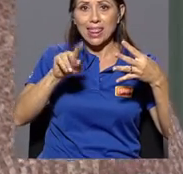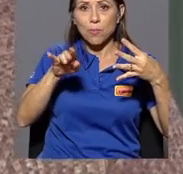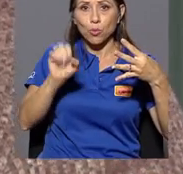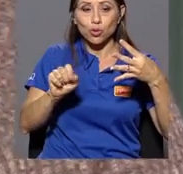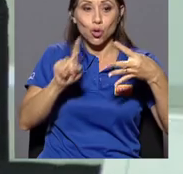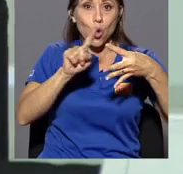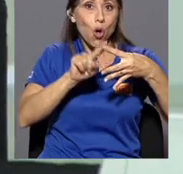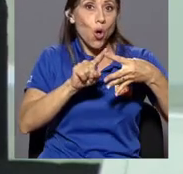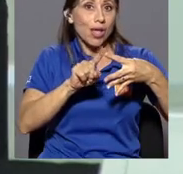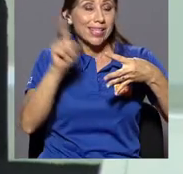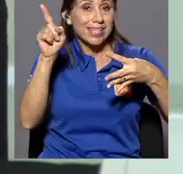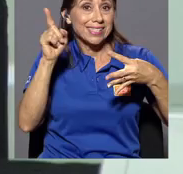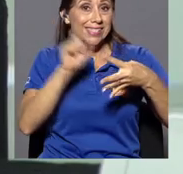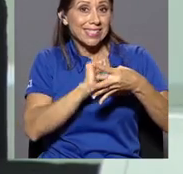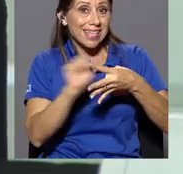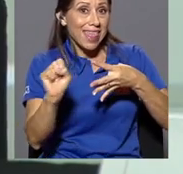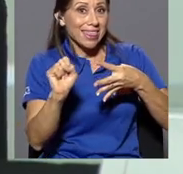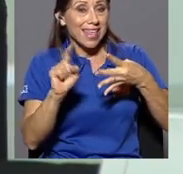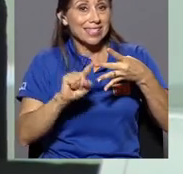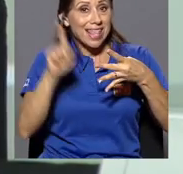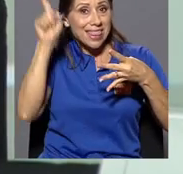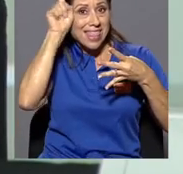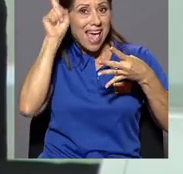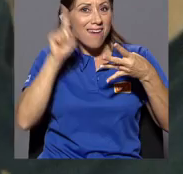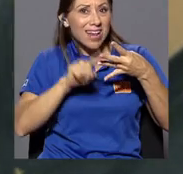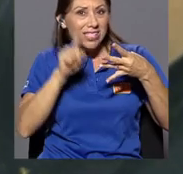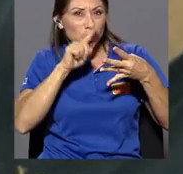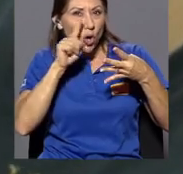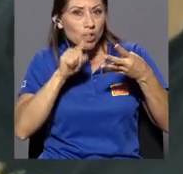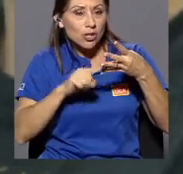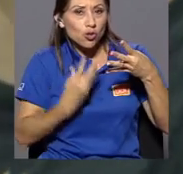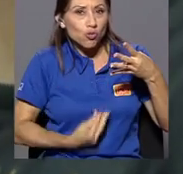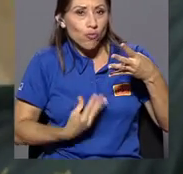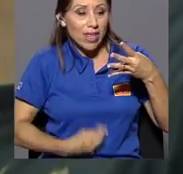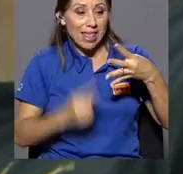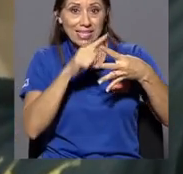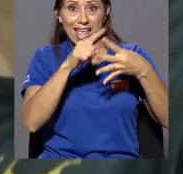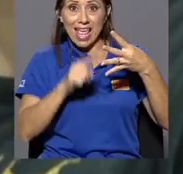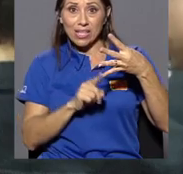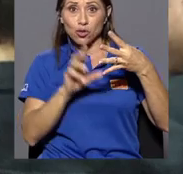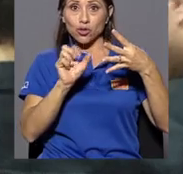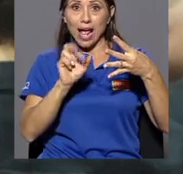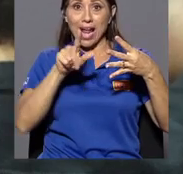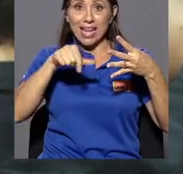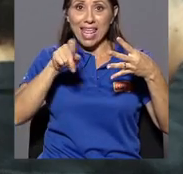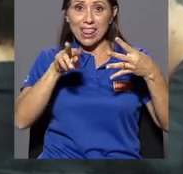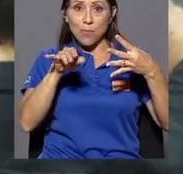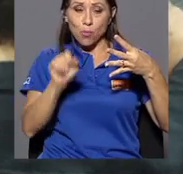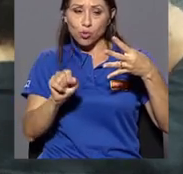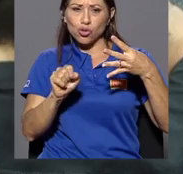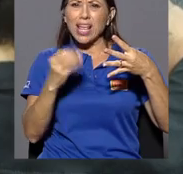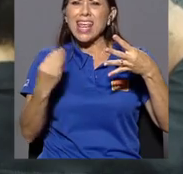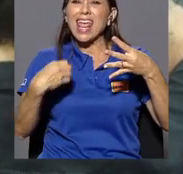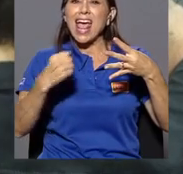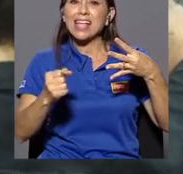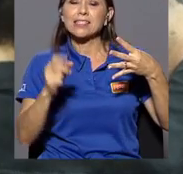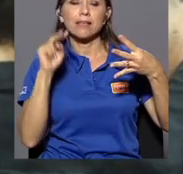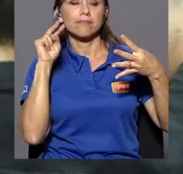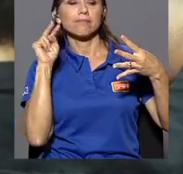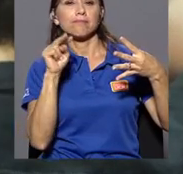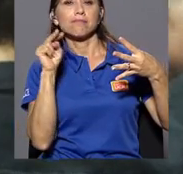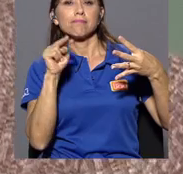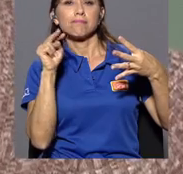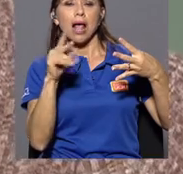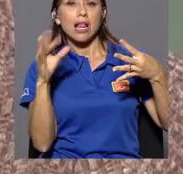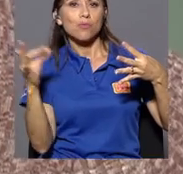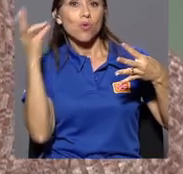santas, diablas, zorras o sufridas. Estos arquetipos lo que hacen es representar ciertas miradas hacia las mujeres que parten de